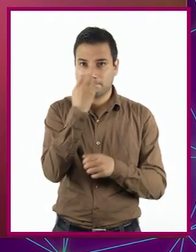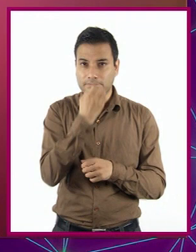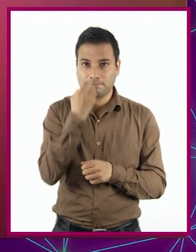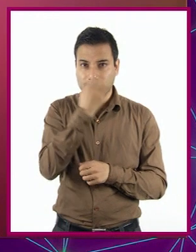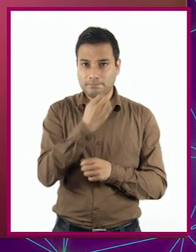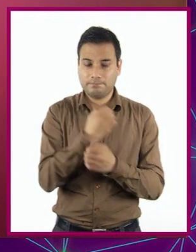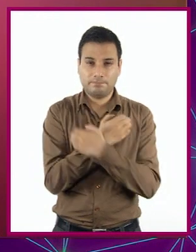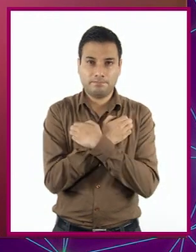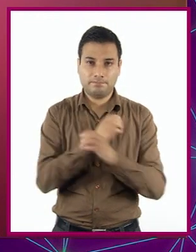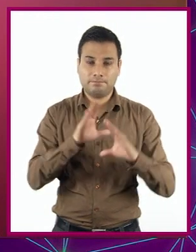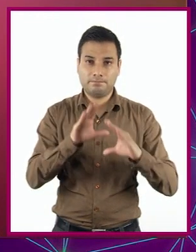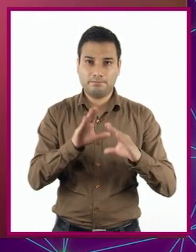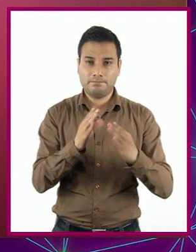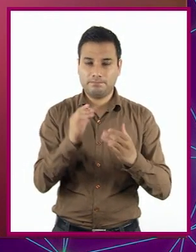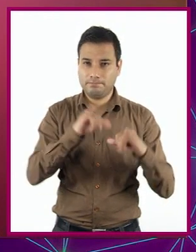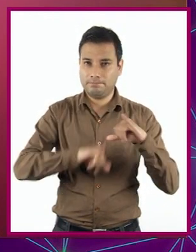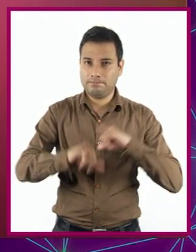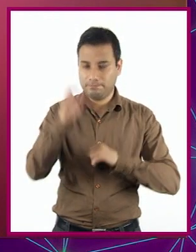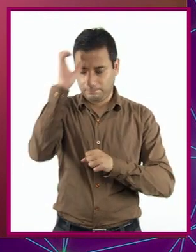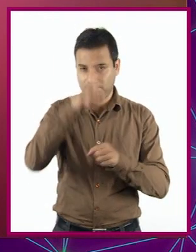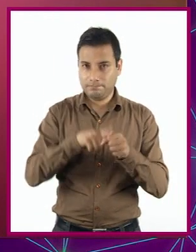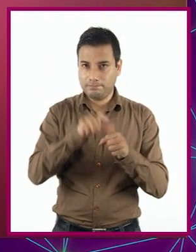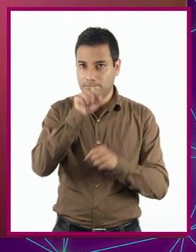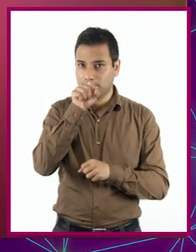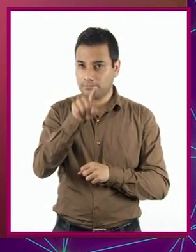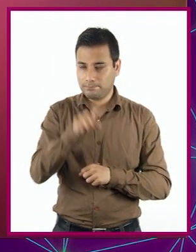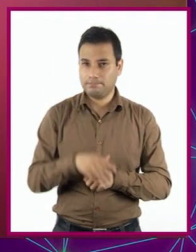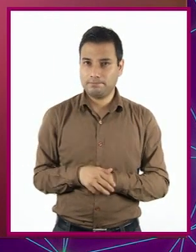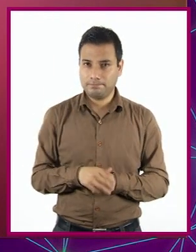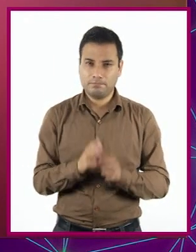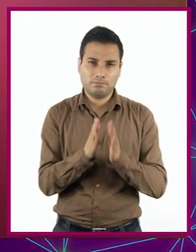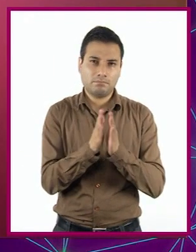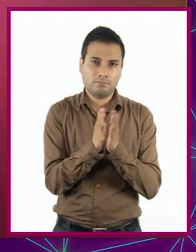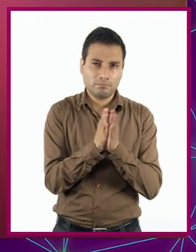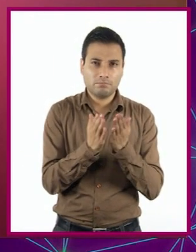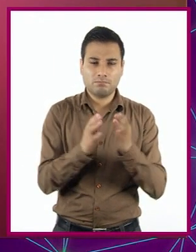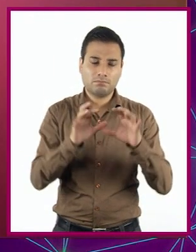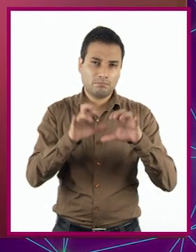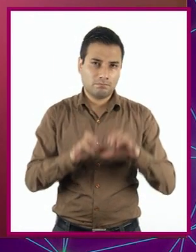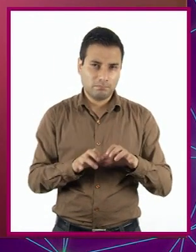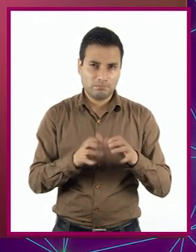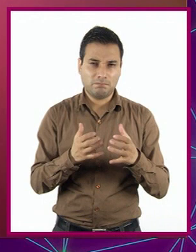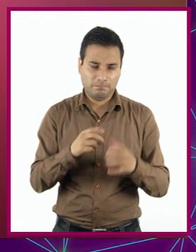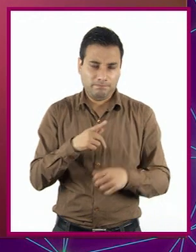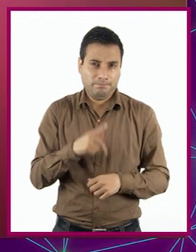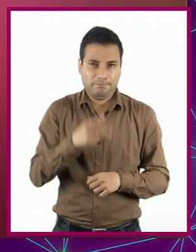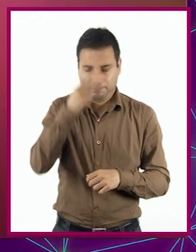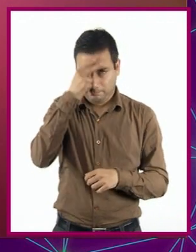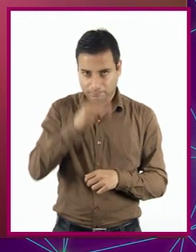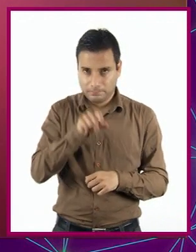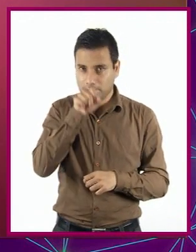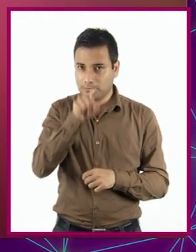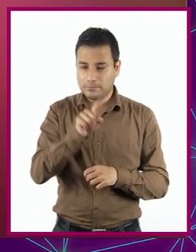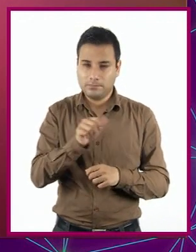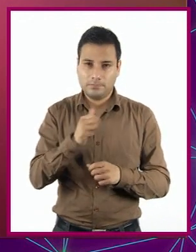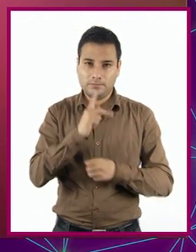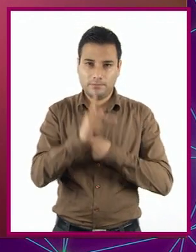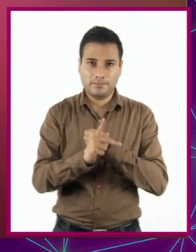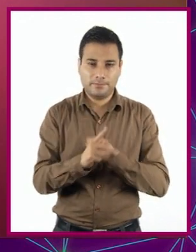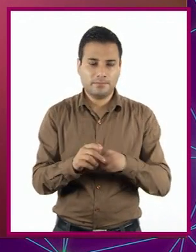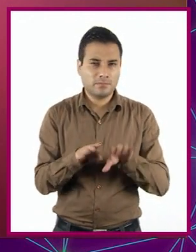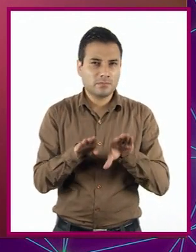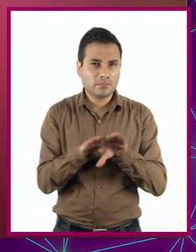educación científica intercultural, así como publicado libros y artículos a nivel nacional e internacional acerca de la